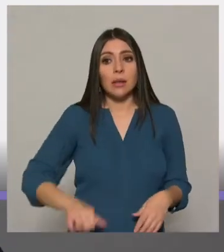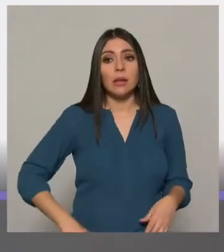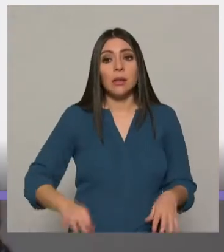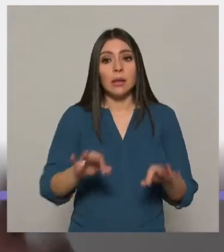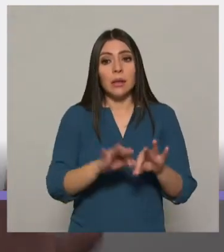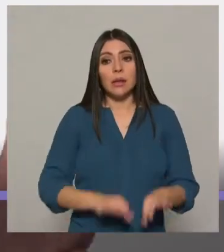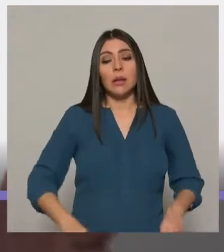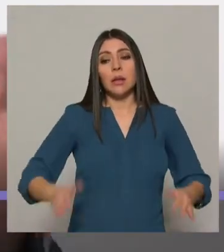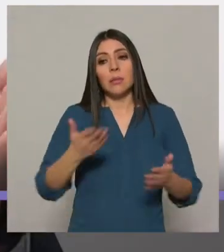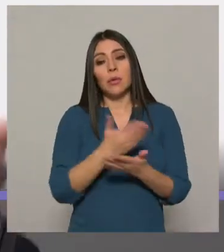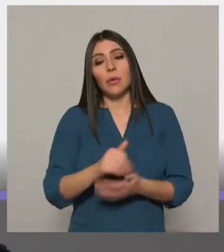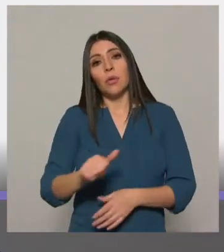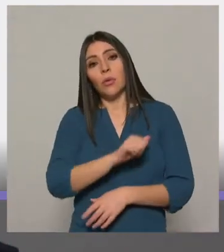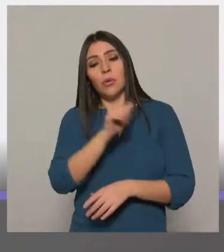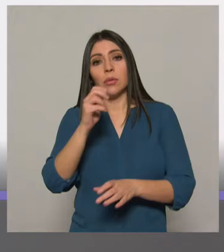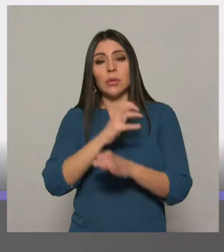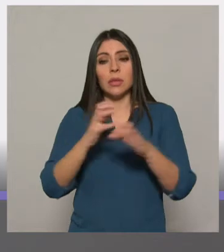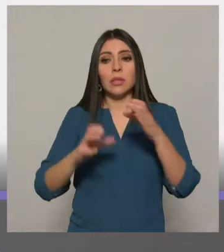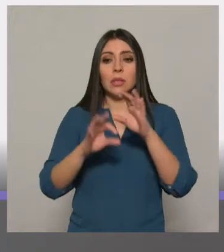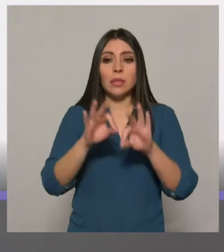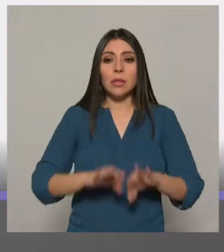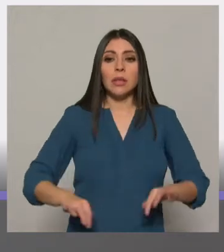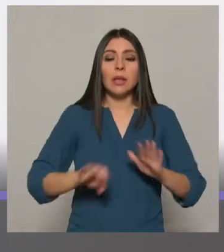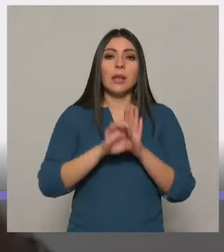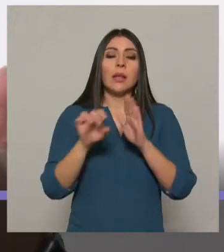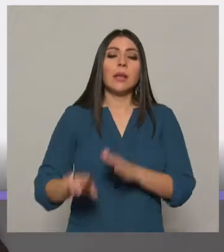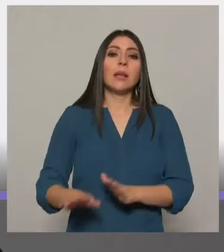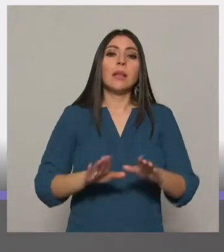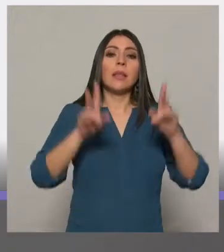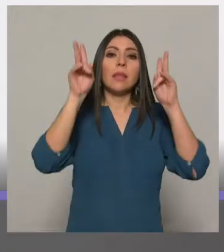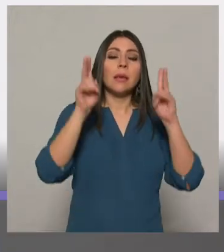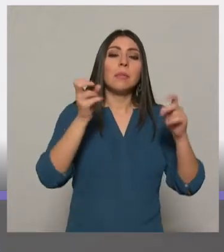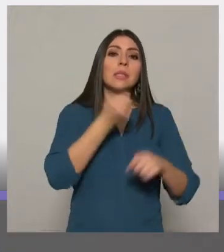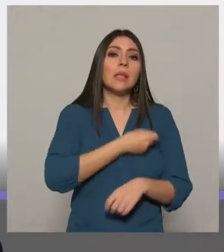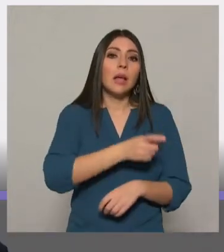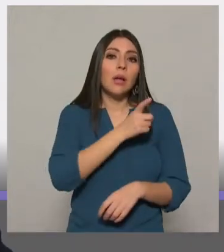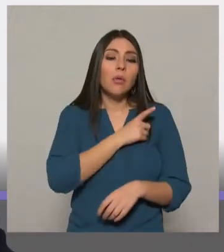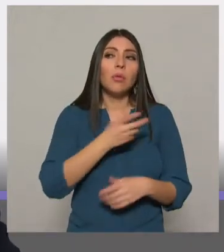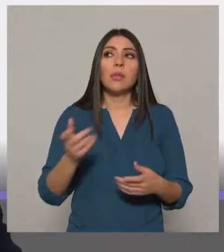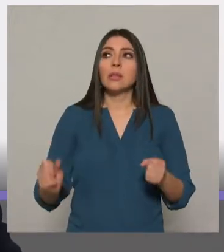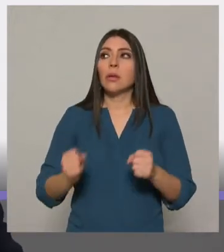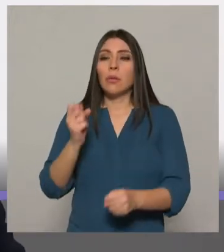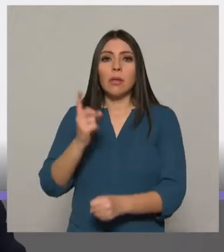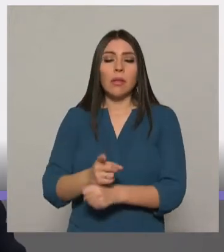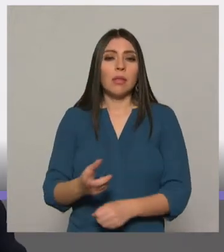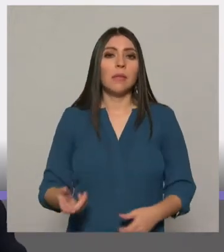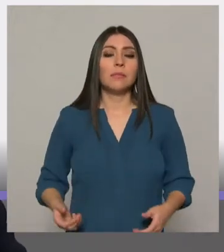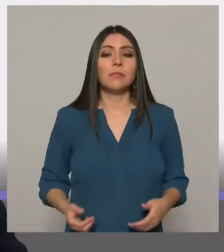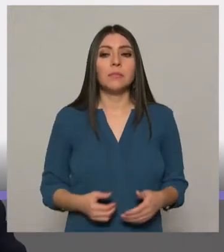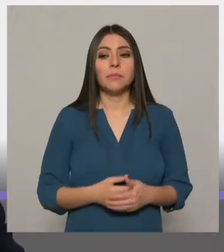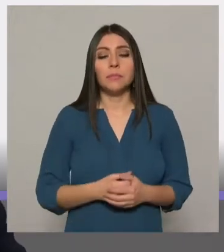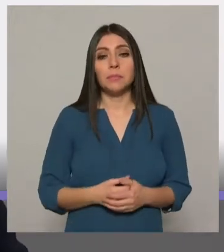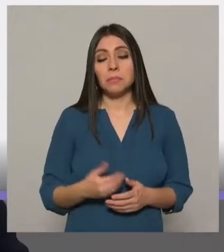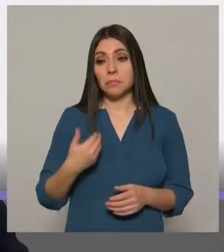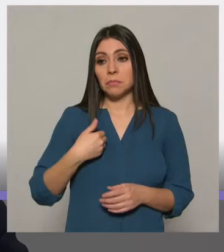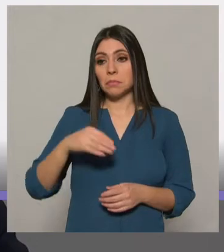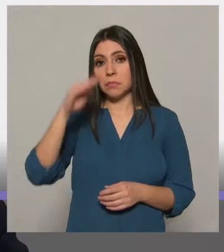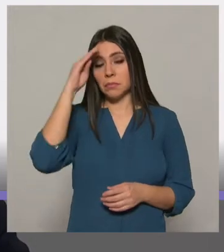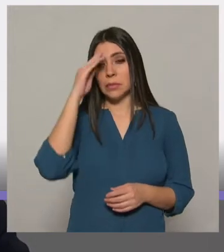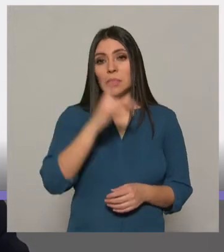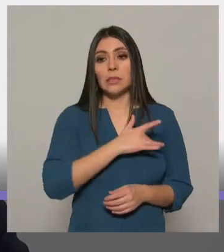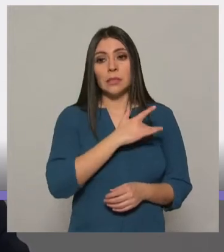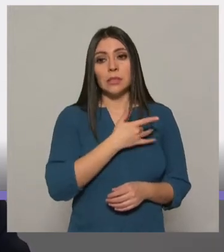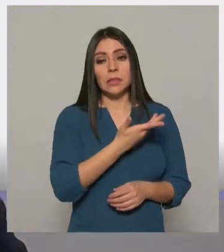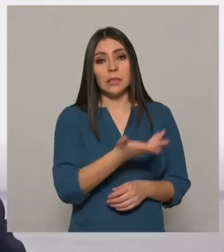rubros fundamentales como los temas de salud, de seguridad. Yo creo, estimados amigos,